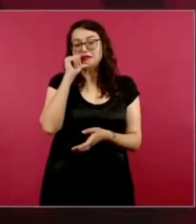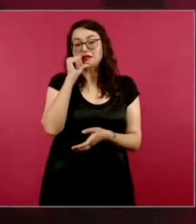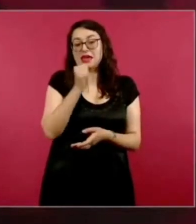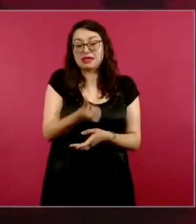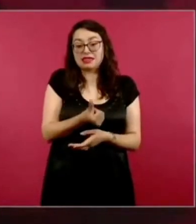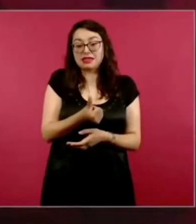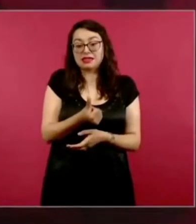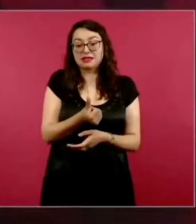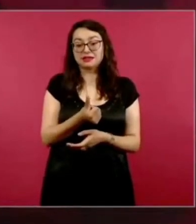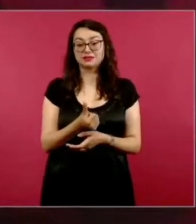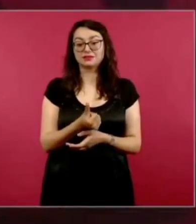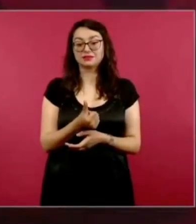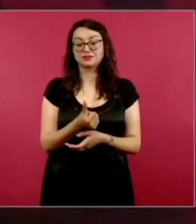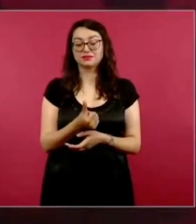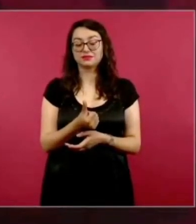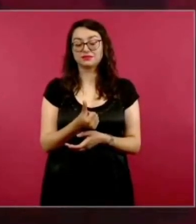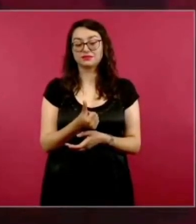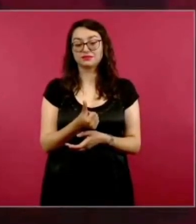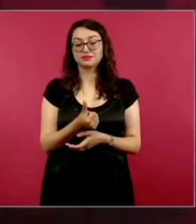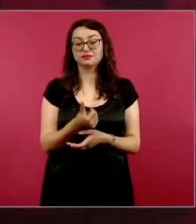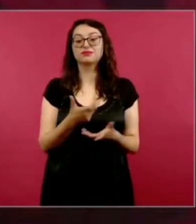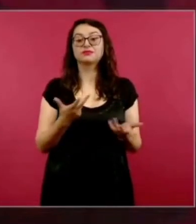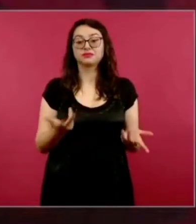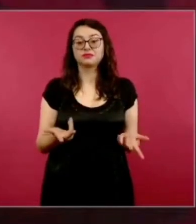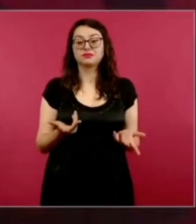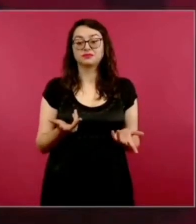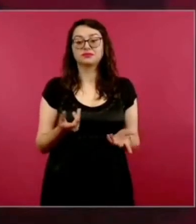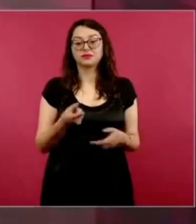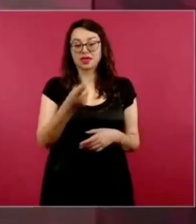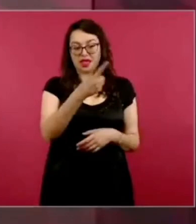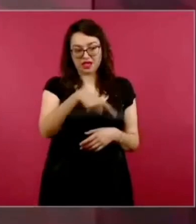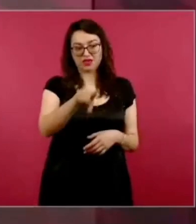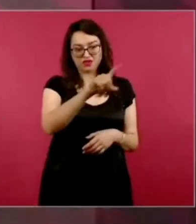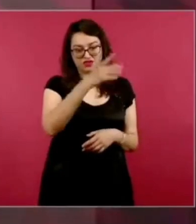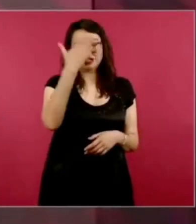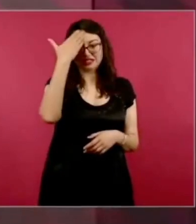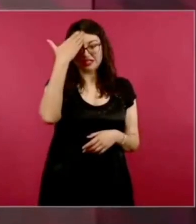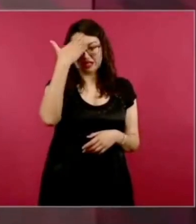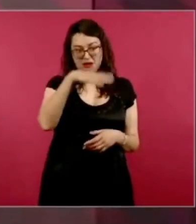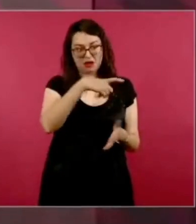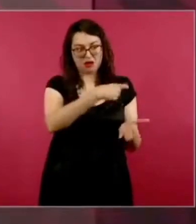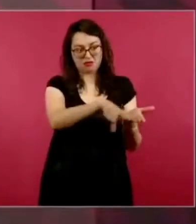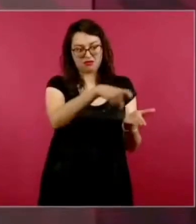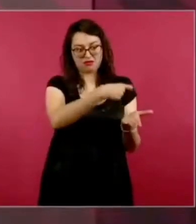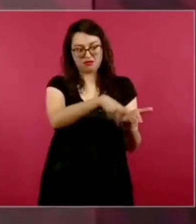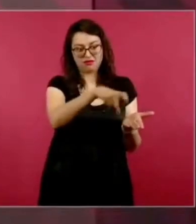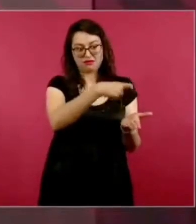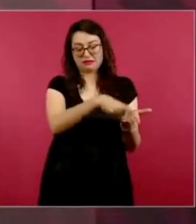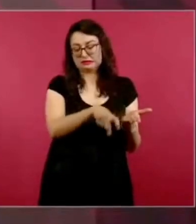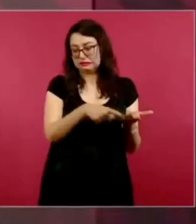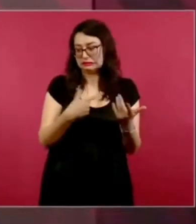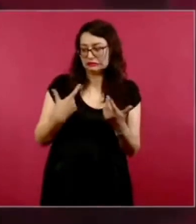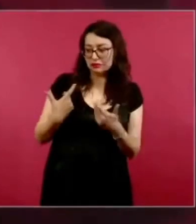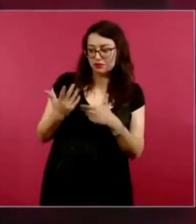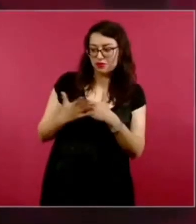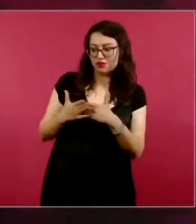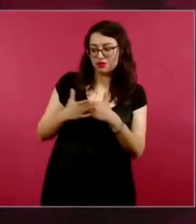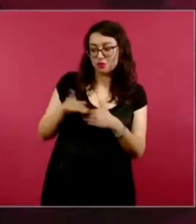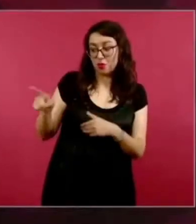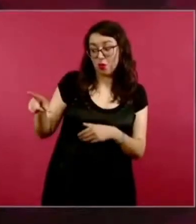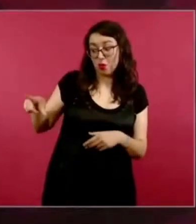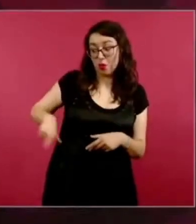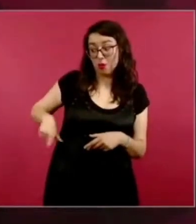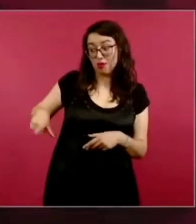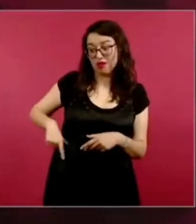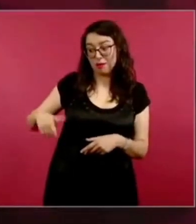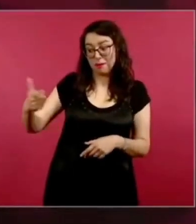porque ellos tenían información privilegiada y sabían que el gobierno iba a llevar